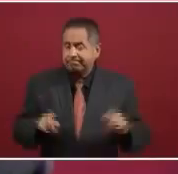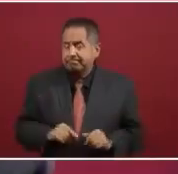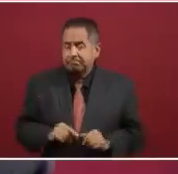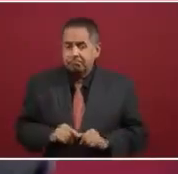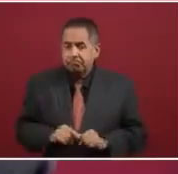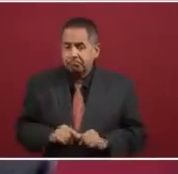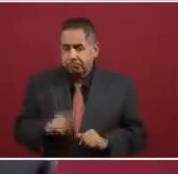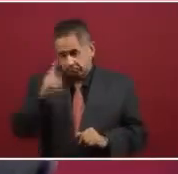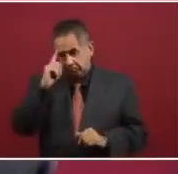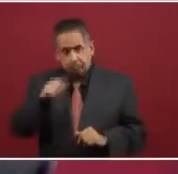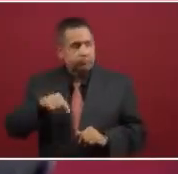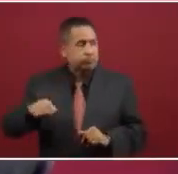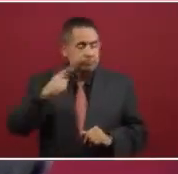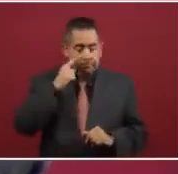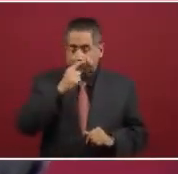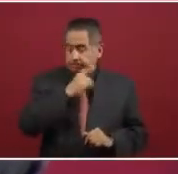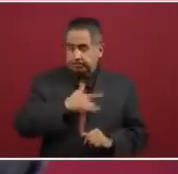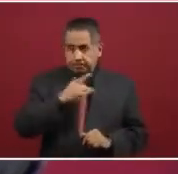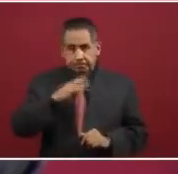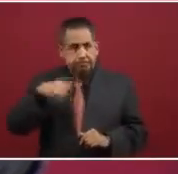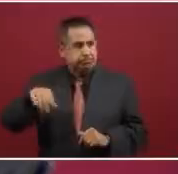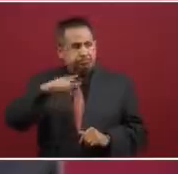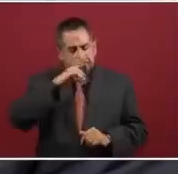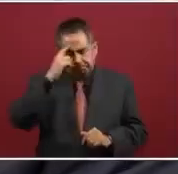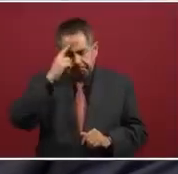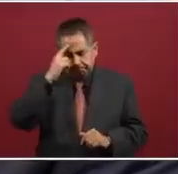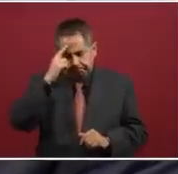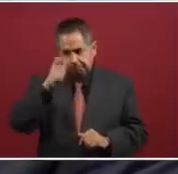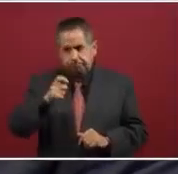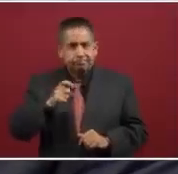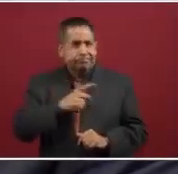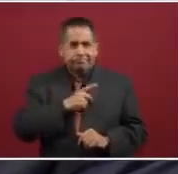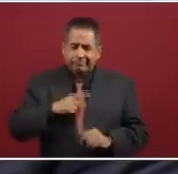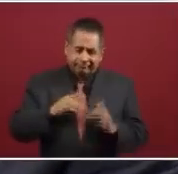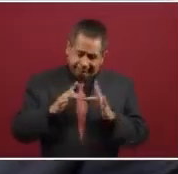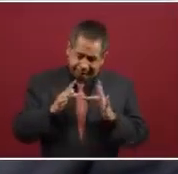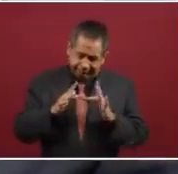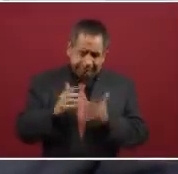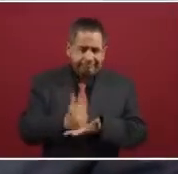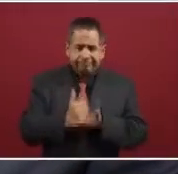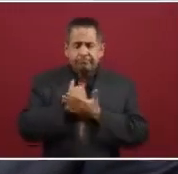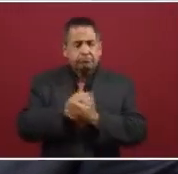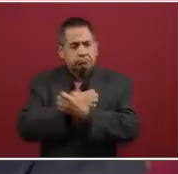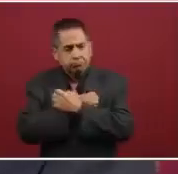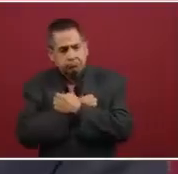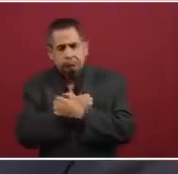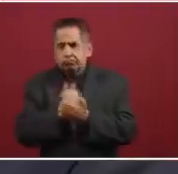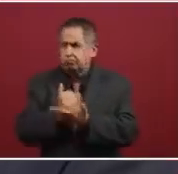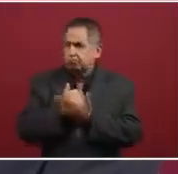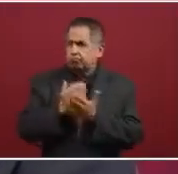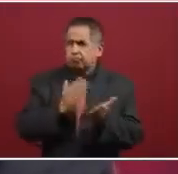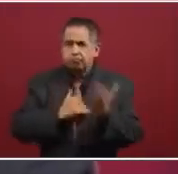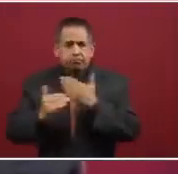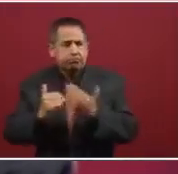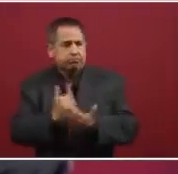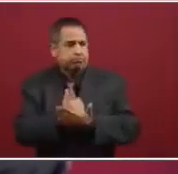para las conciencias, que tiene que ver con el desarrollo, con la educación, con la